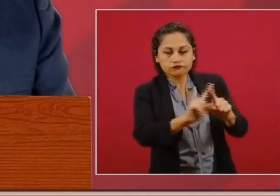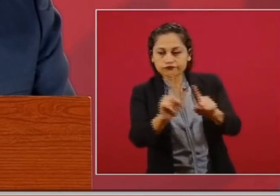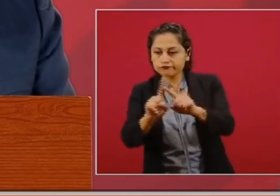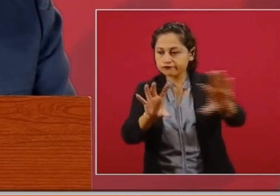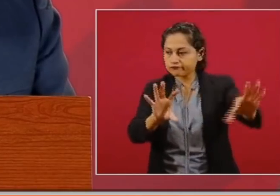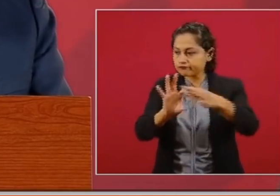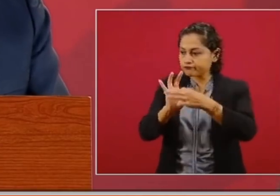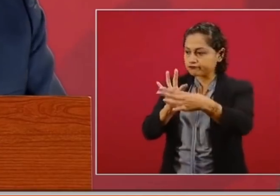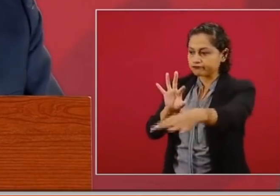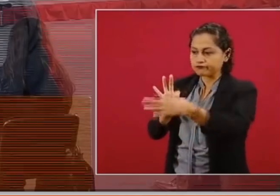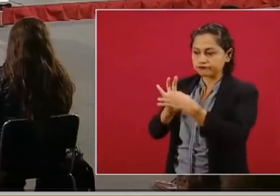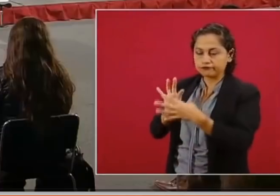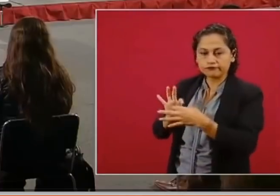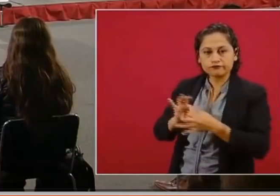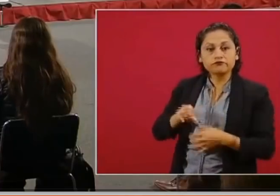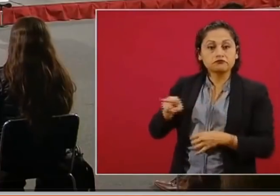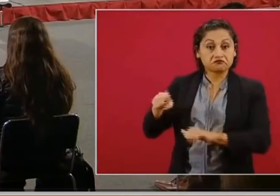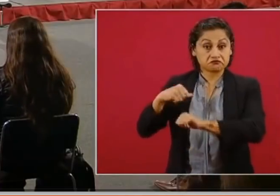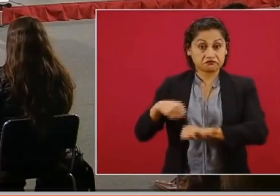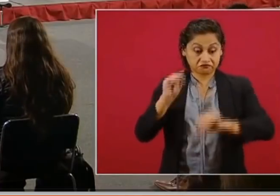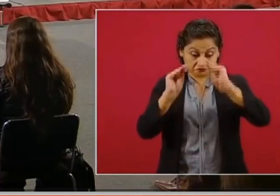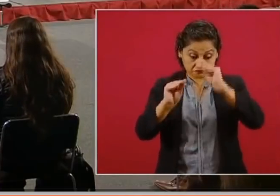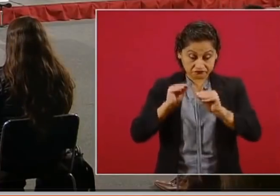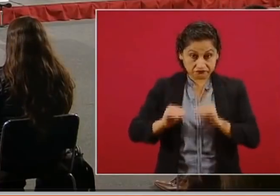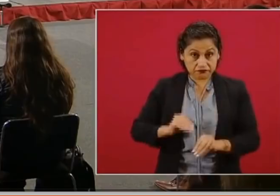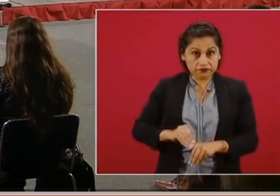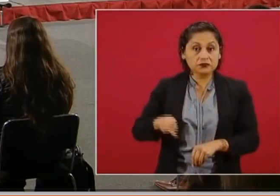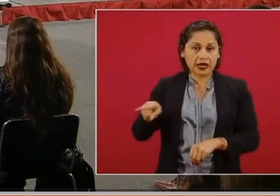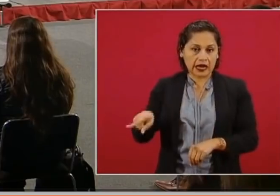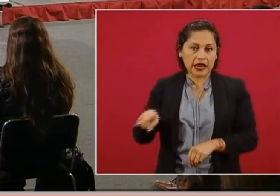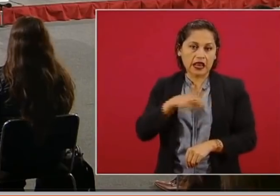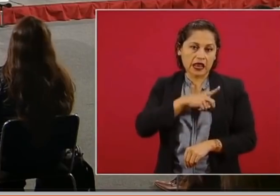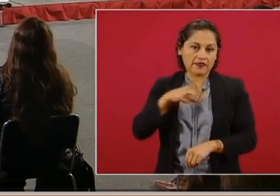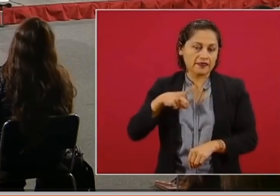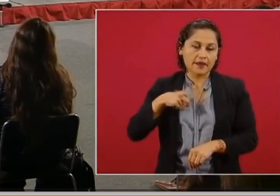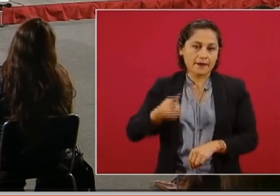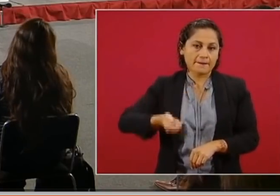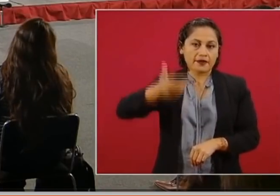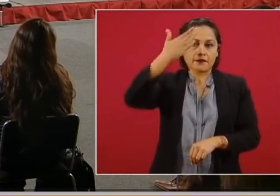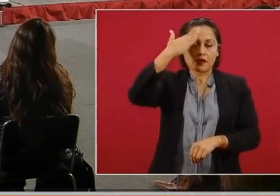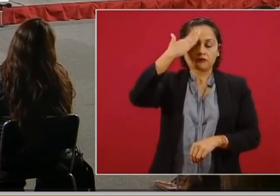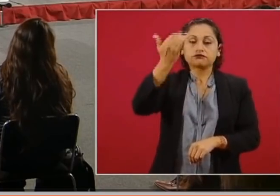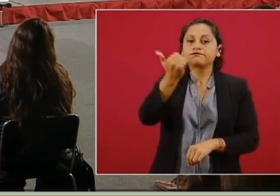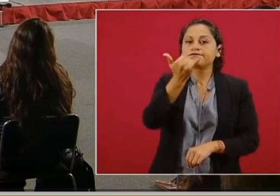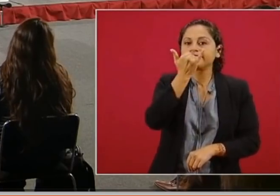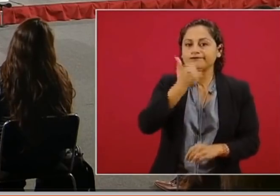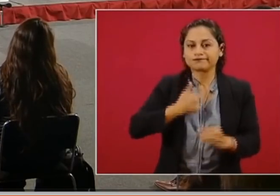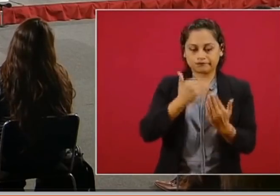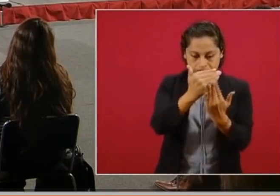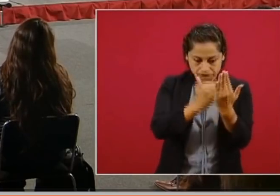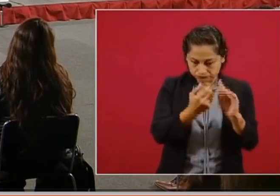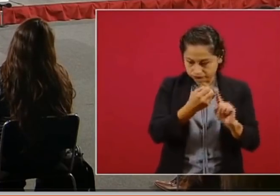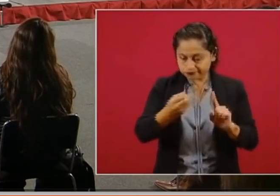sectores. Y él debió iniciar la exposición, solo que yo me equivoqué, y